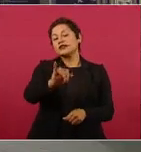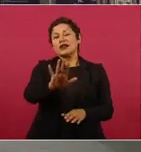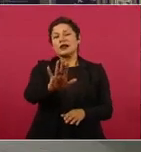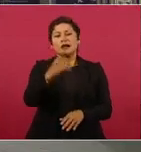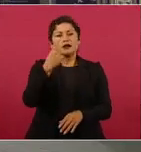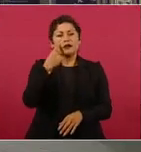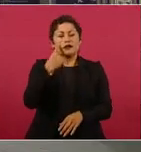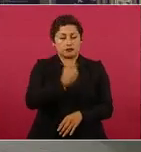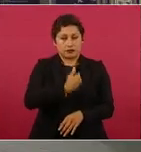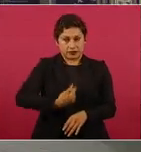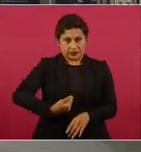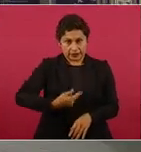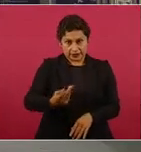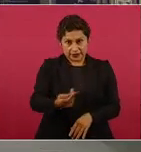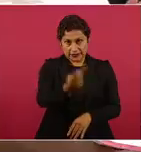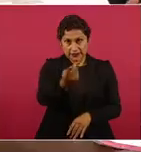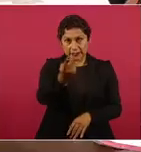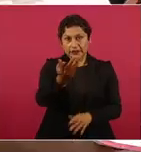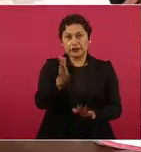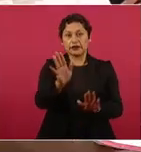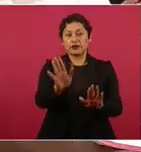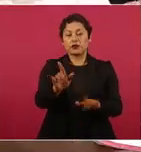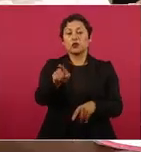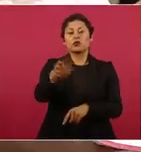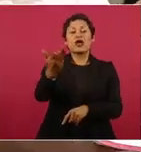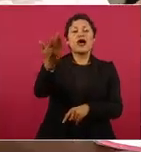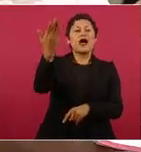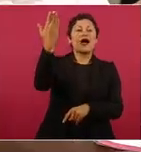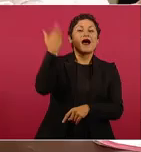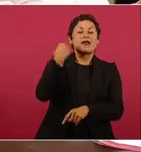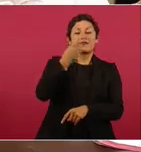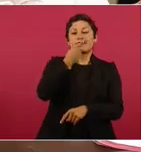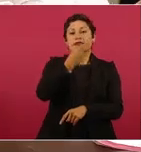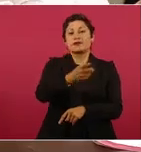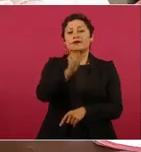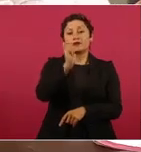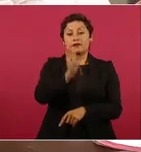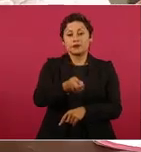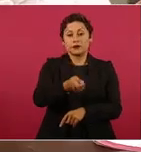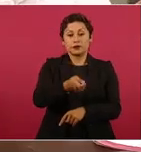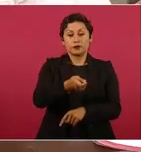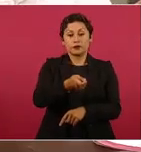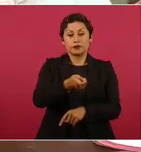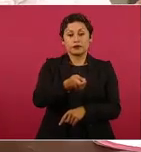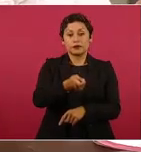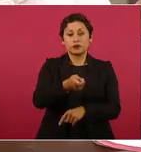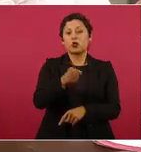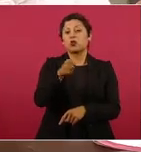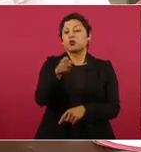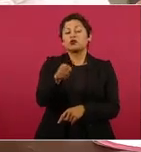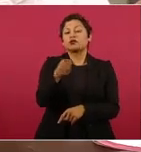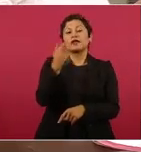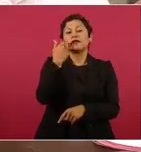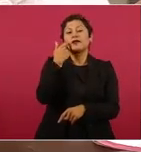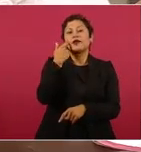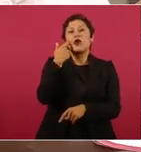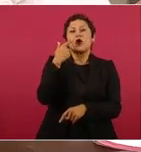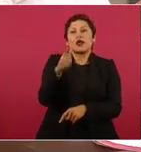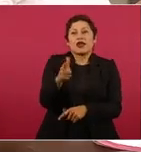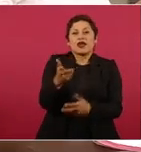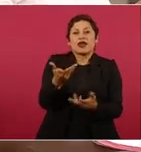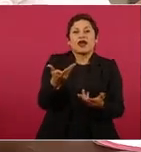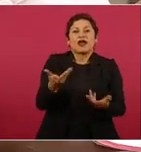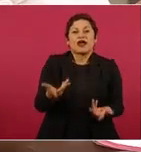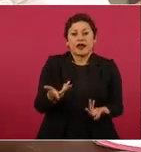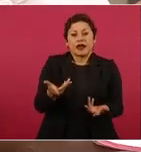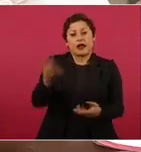en el sentido de… Usted ha comentado en varias ocasiones que no quiere emitir como algunos